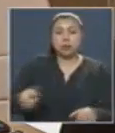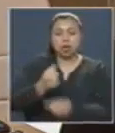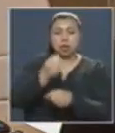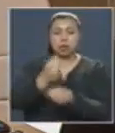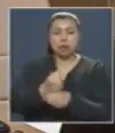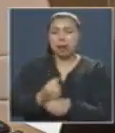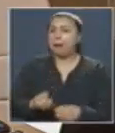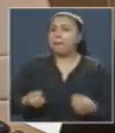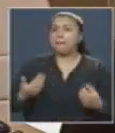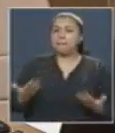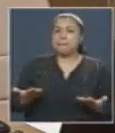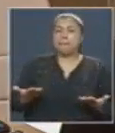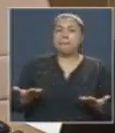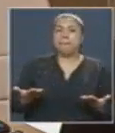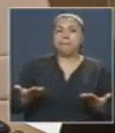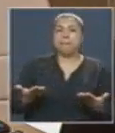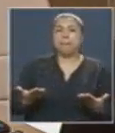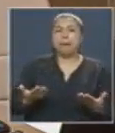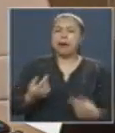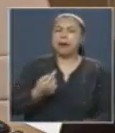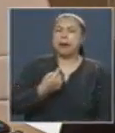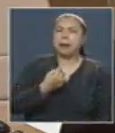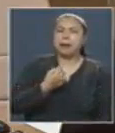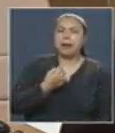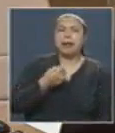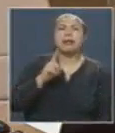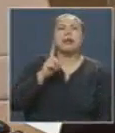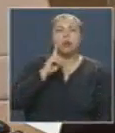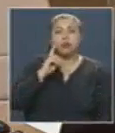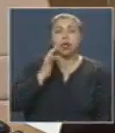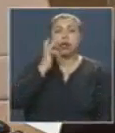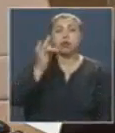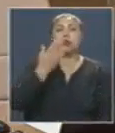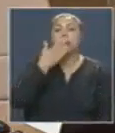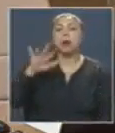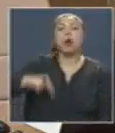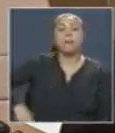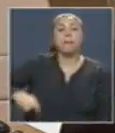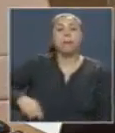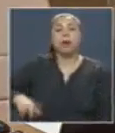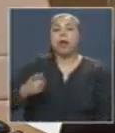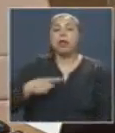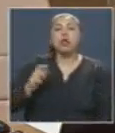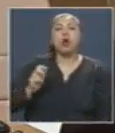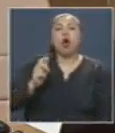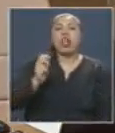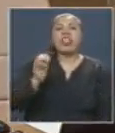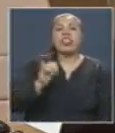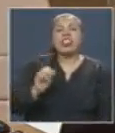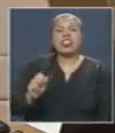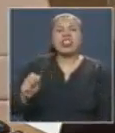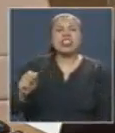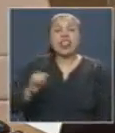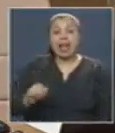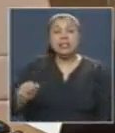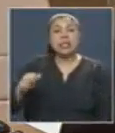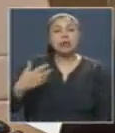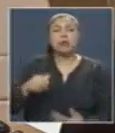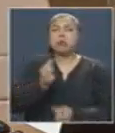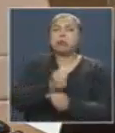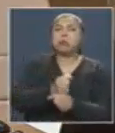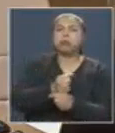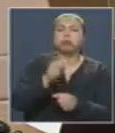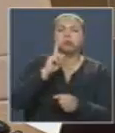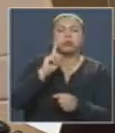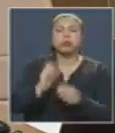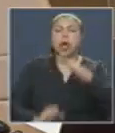que finalmente redundaran en una mejor pensión y no tuviéramos las tasas de reemplazo que en promedio hoy día, sin contar